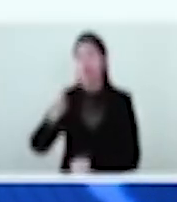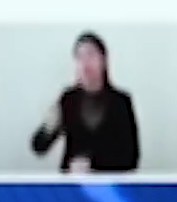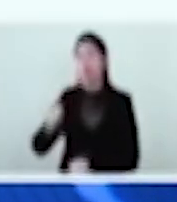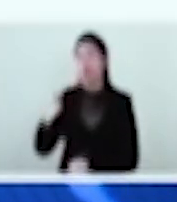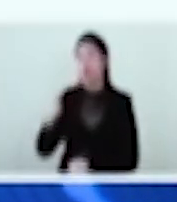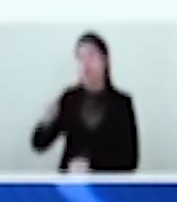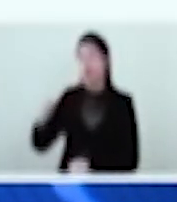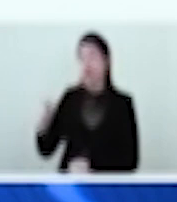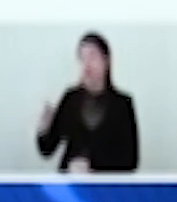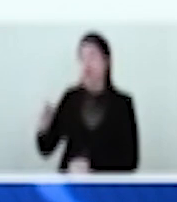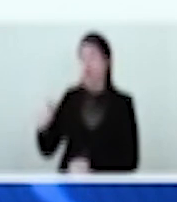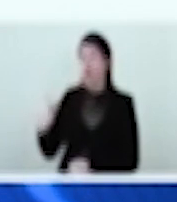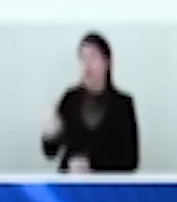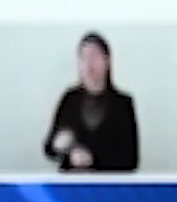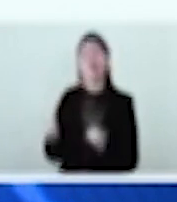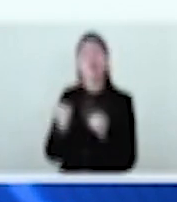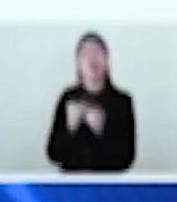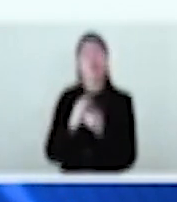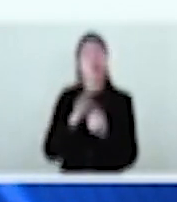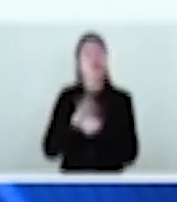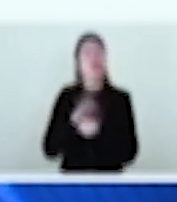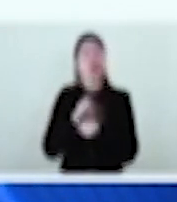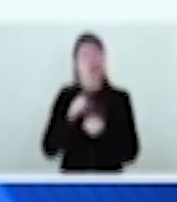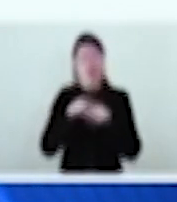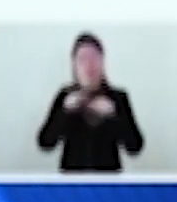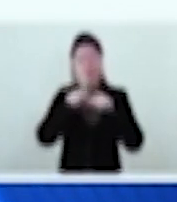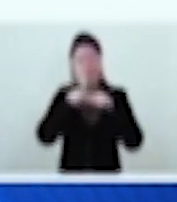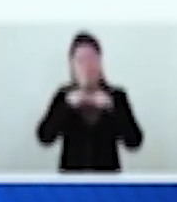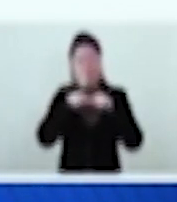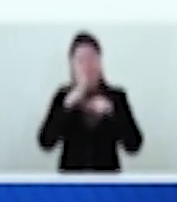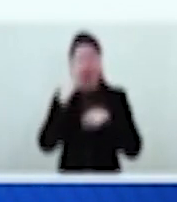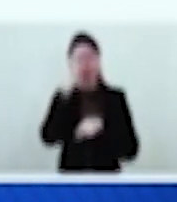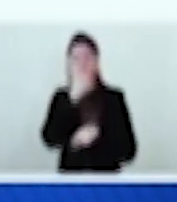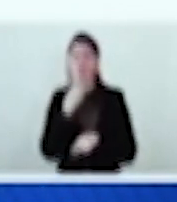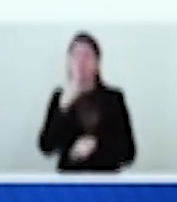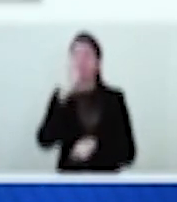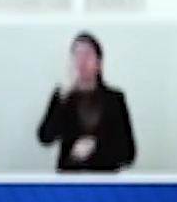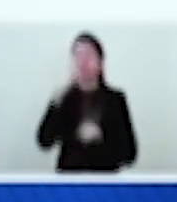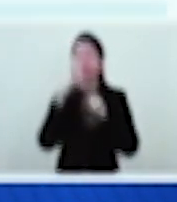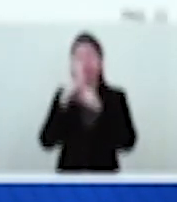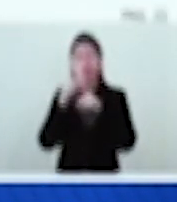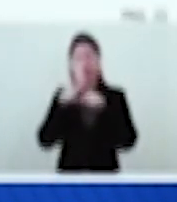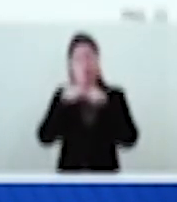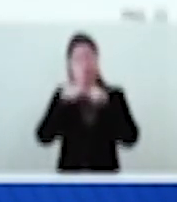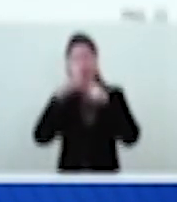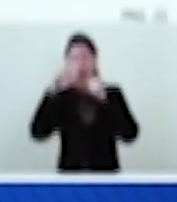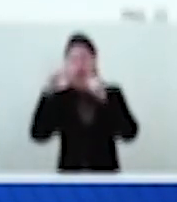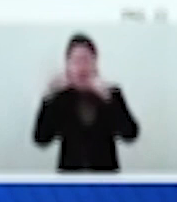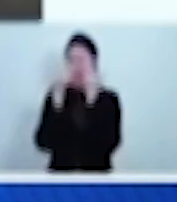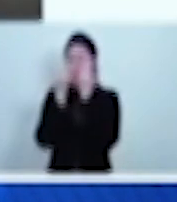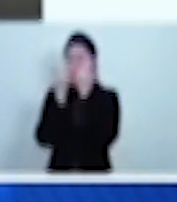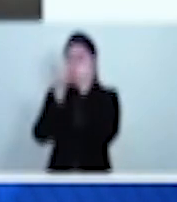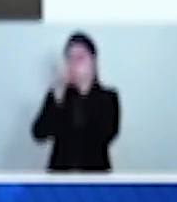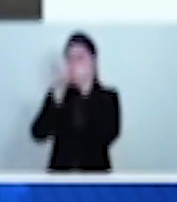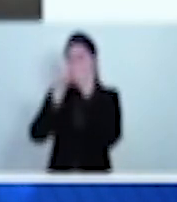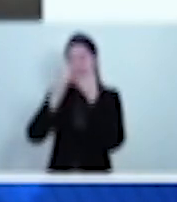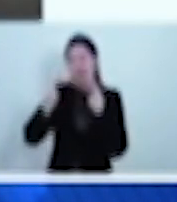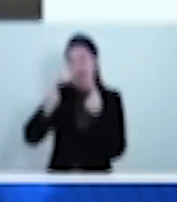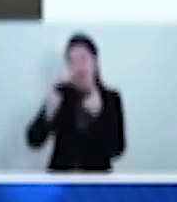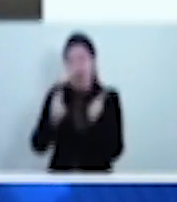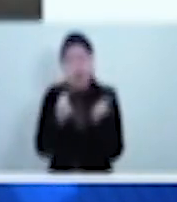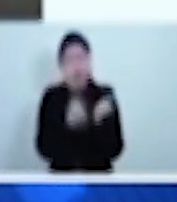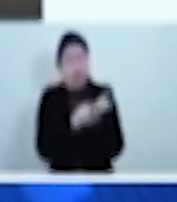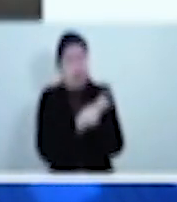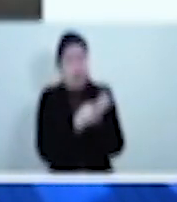no podía saber de ninguna manera que faltaban pernos adentro de las estructuras porque están ahogadas en el cemento. No podía saber que el